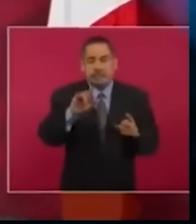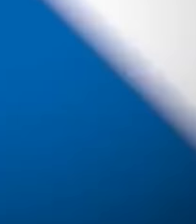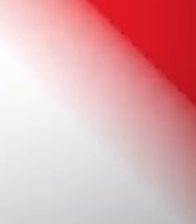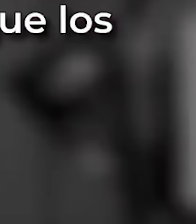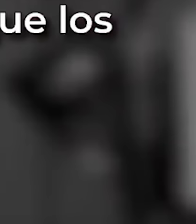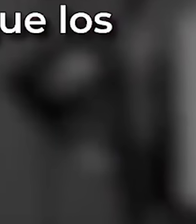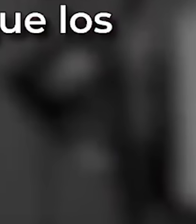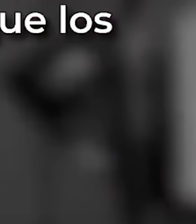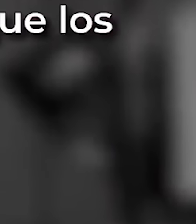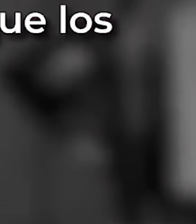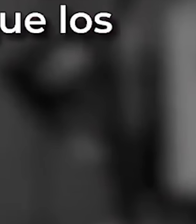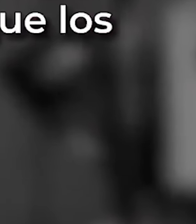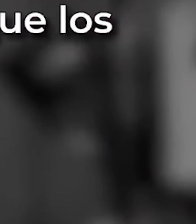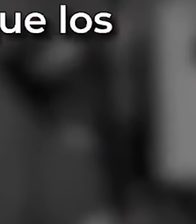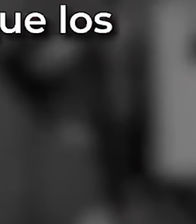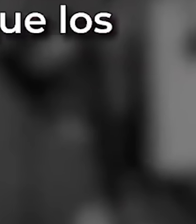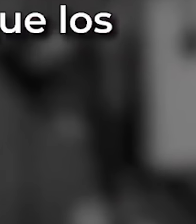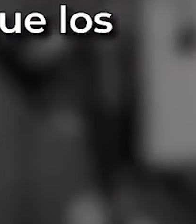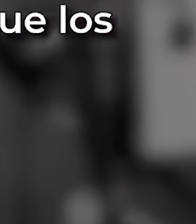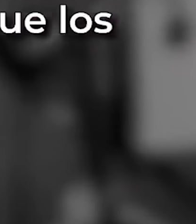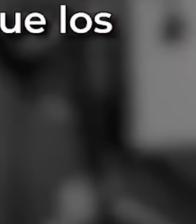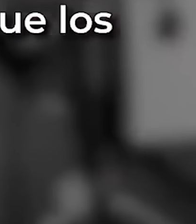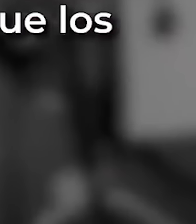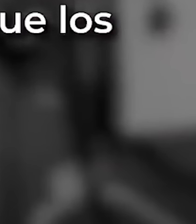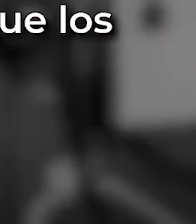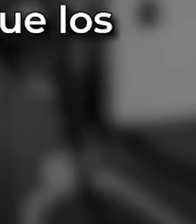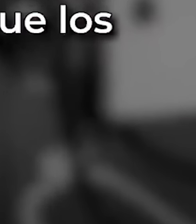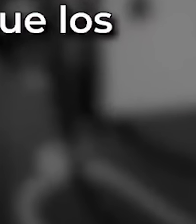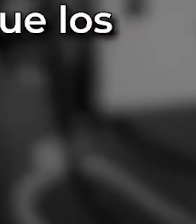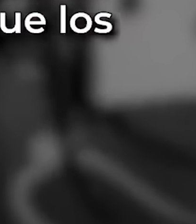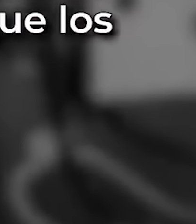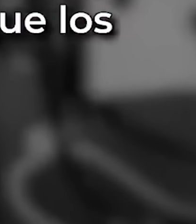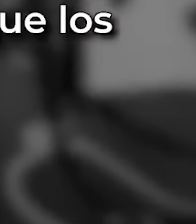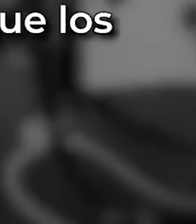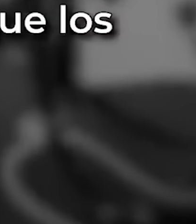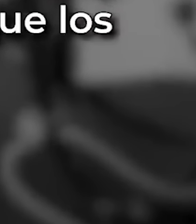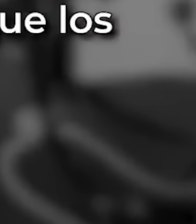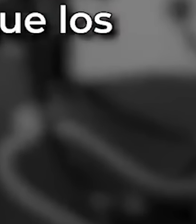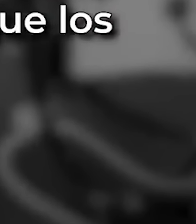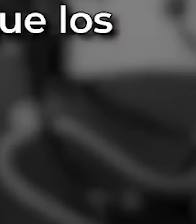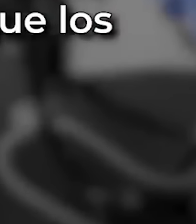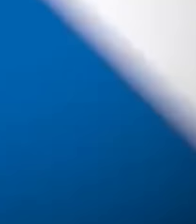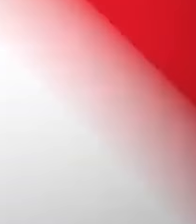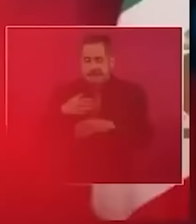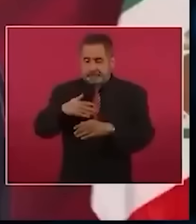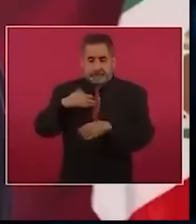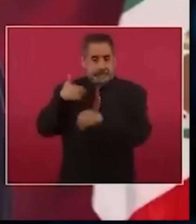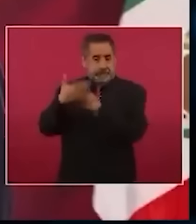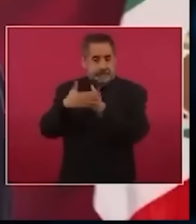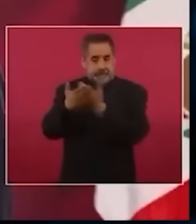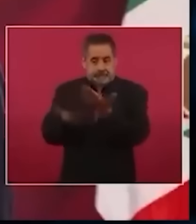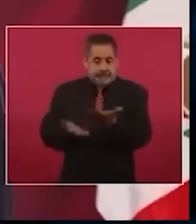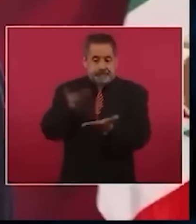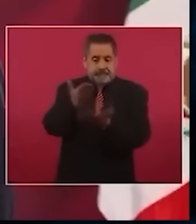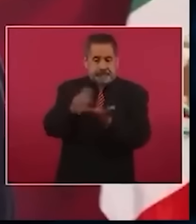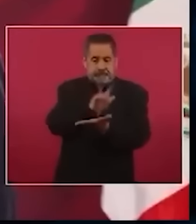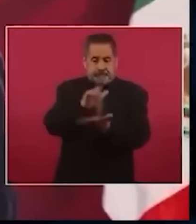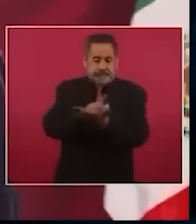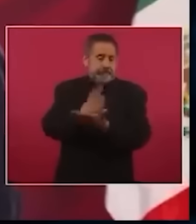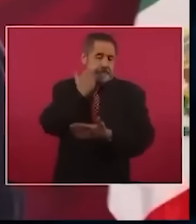propio si no puede negar las malas noticias inventa otras que las distraigan para que ya no